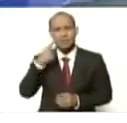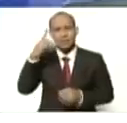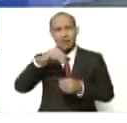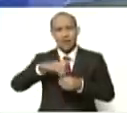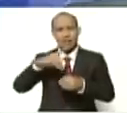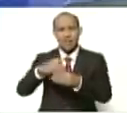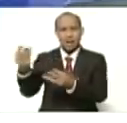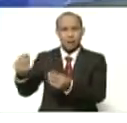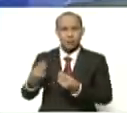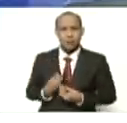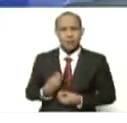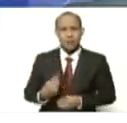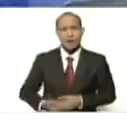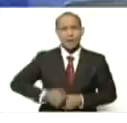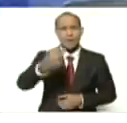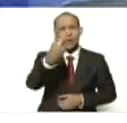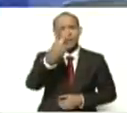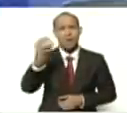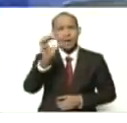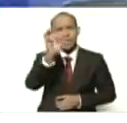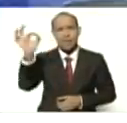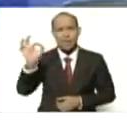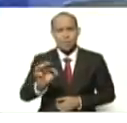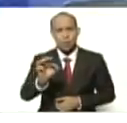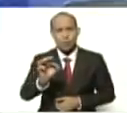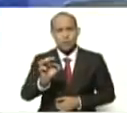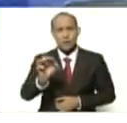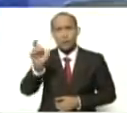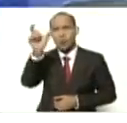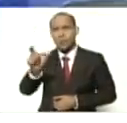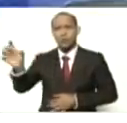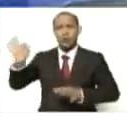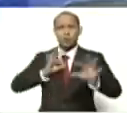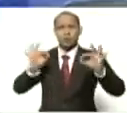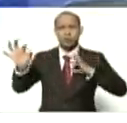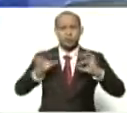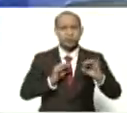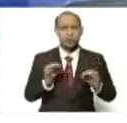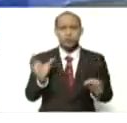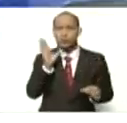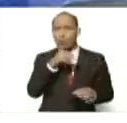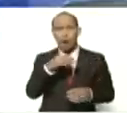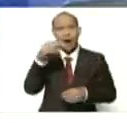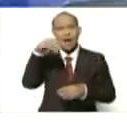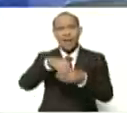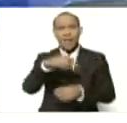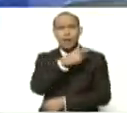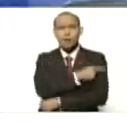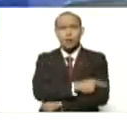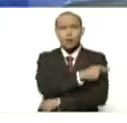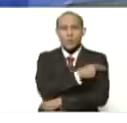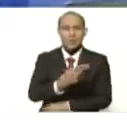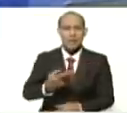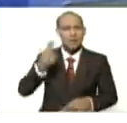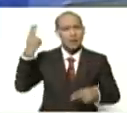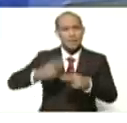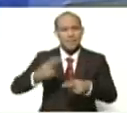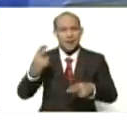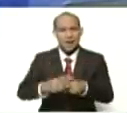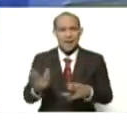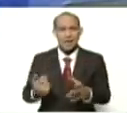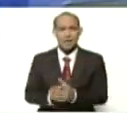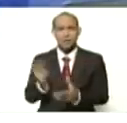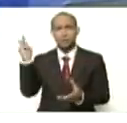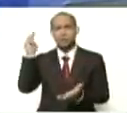más del 20 por ciento de las personas contagiadas en caracas no están hospitalizadas peligro la gente está llegando